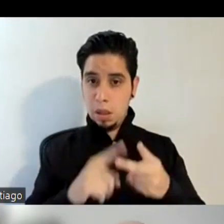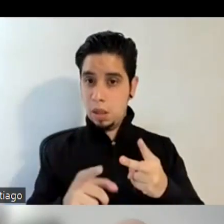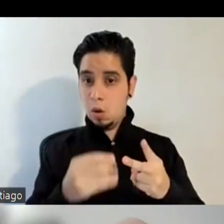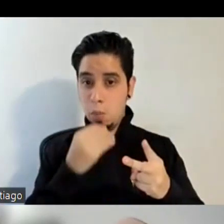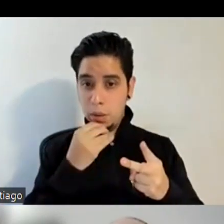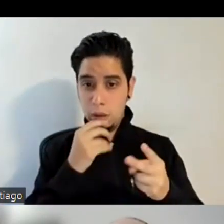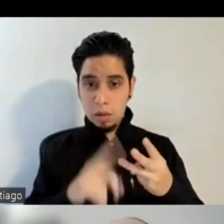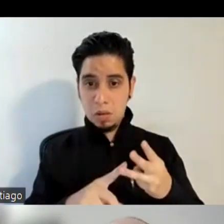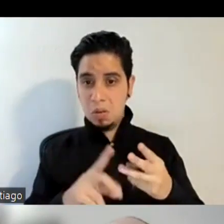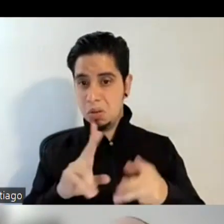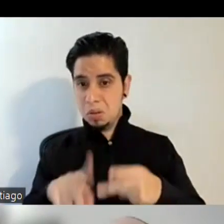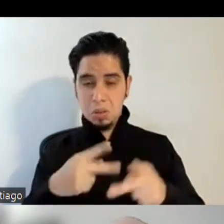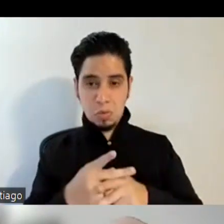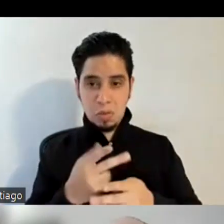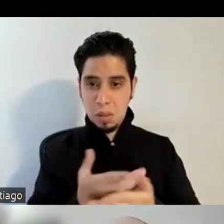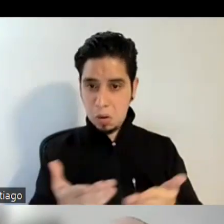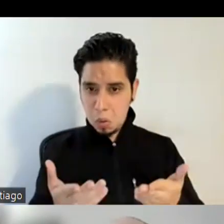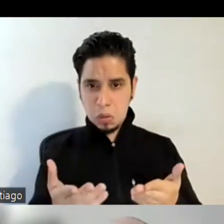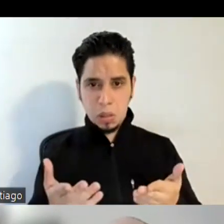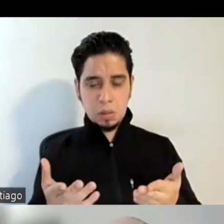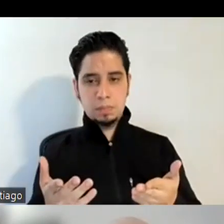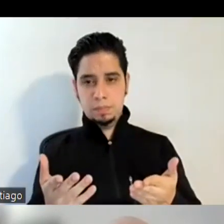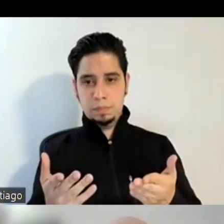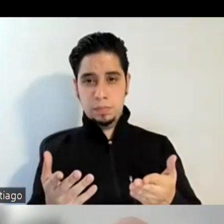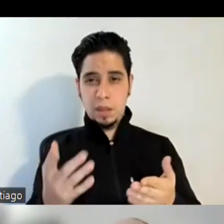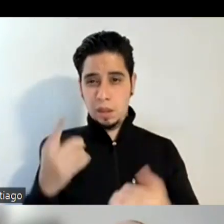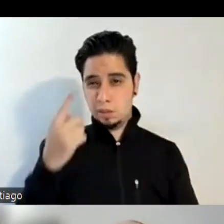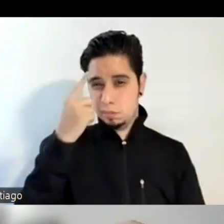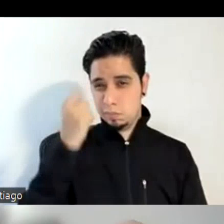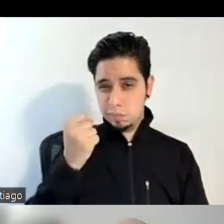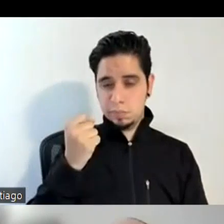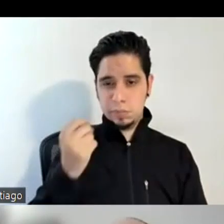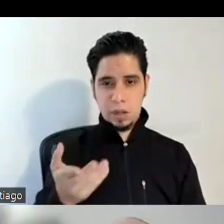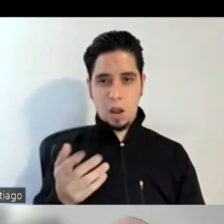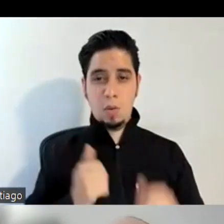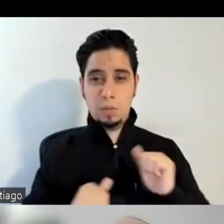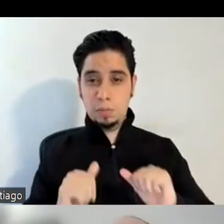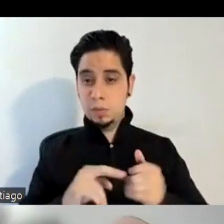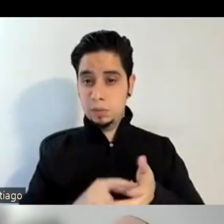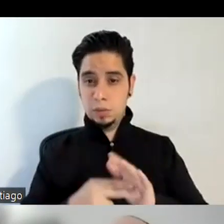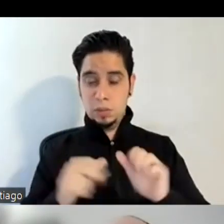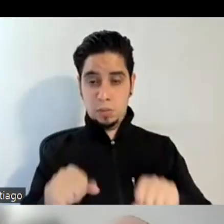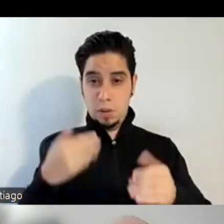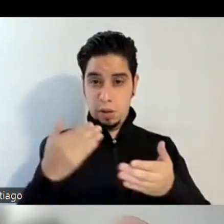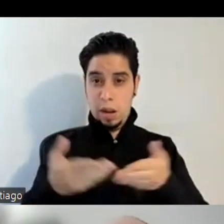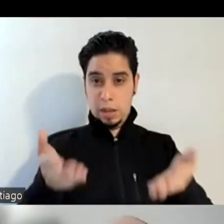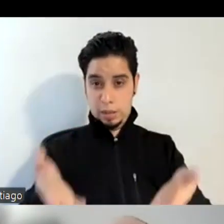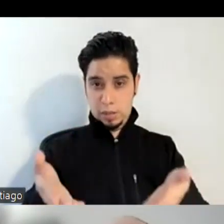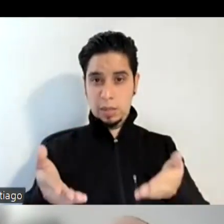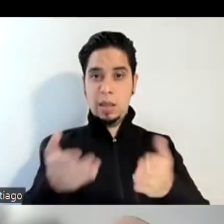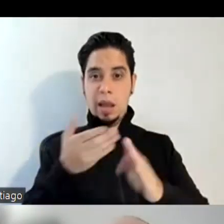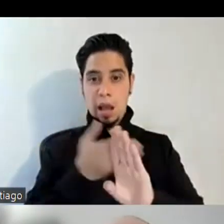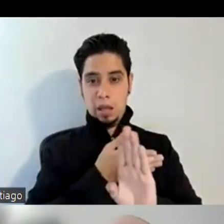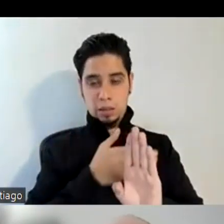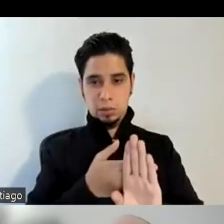de algún tipo de mercancía, ¿verdad? Memorabilia de Antígona, okay. Frente al mar. Así que usted puede llegar allí un poquito antes,